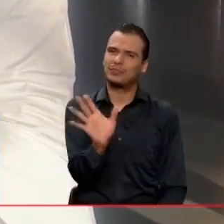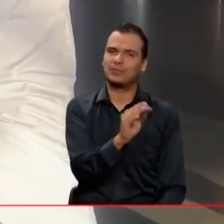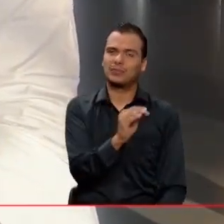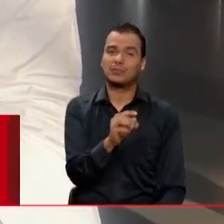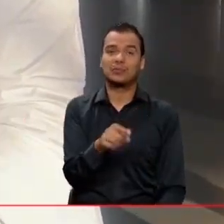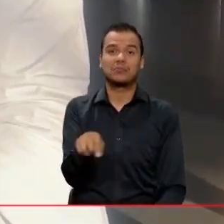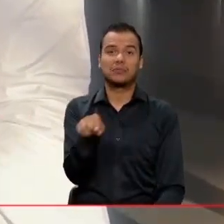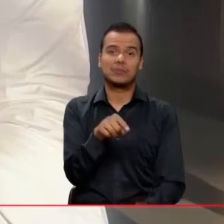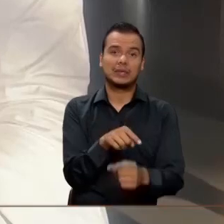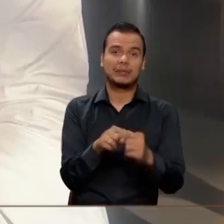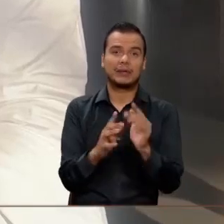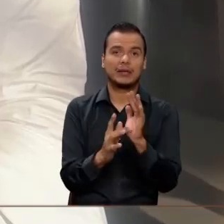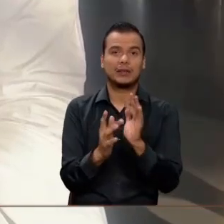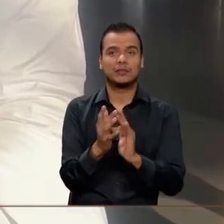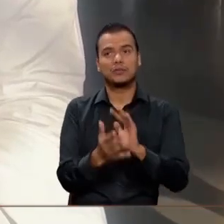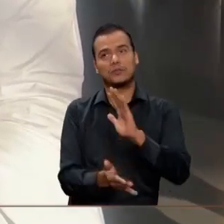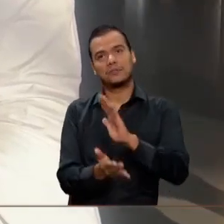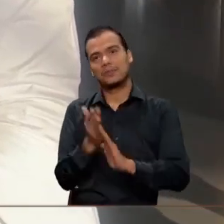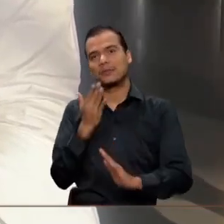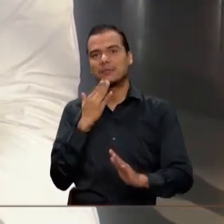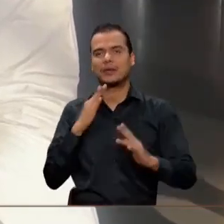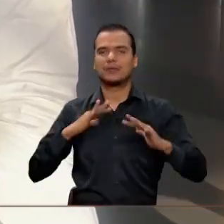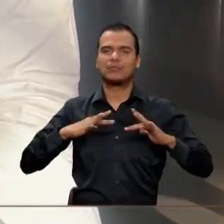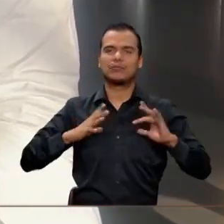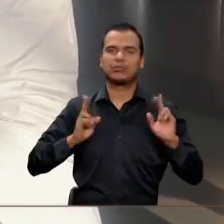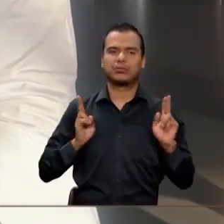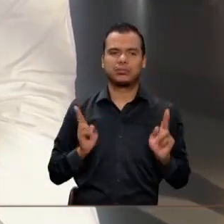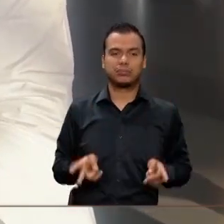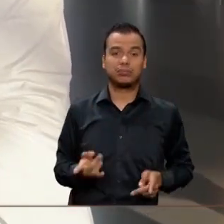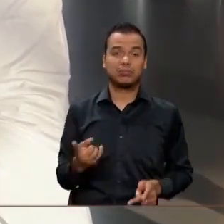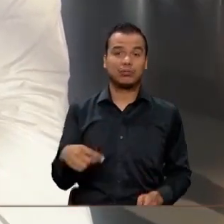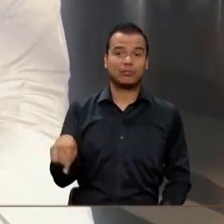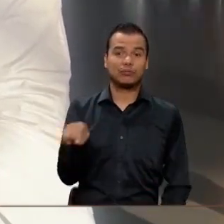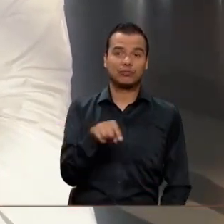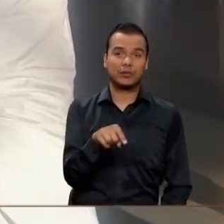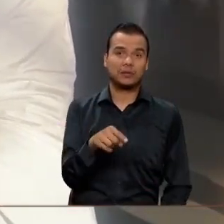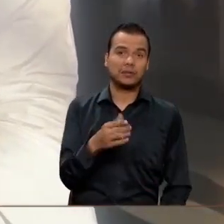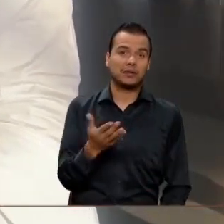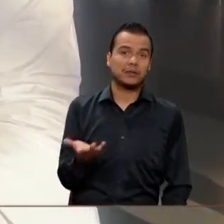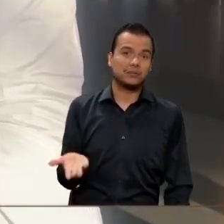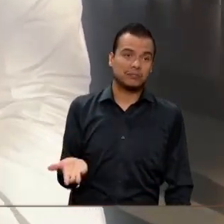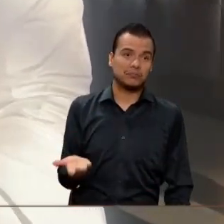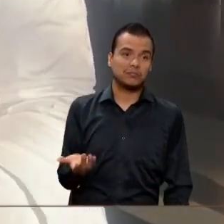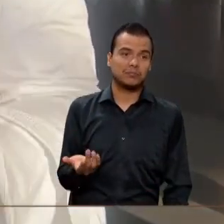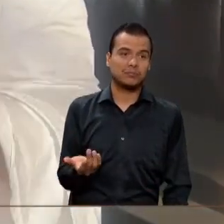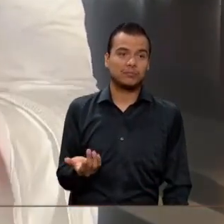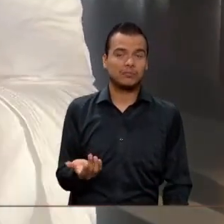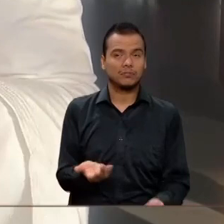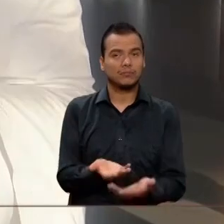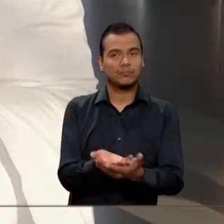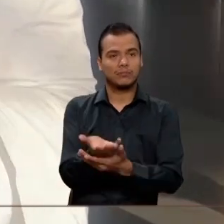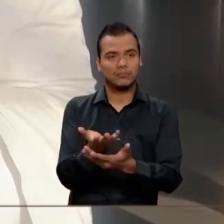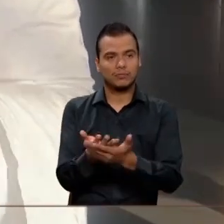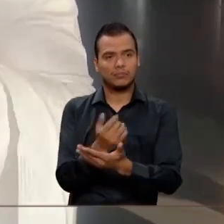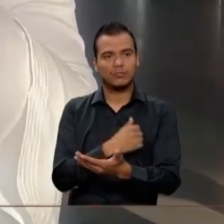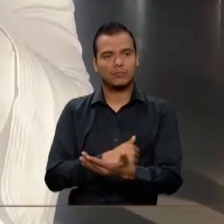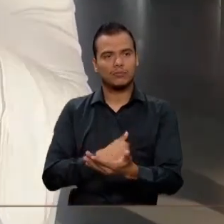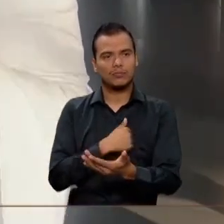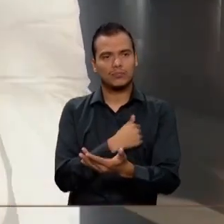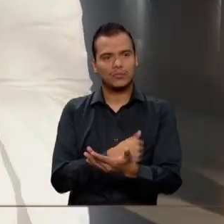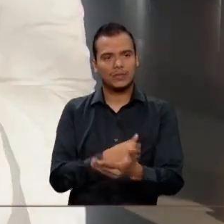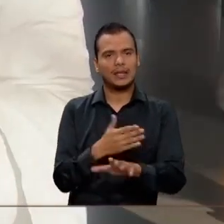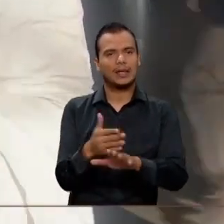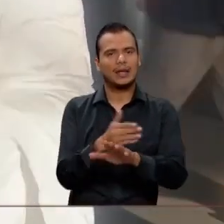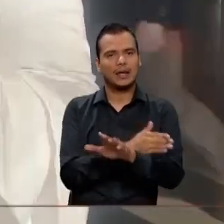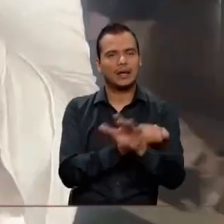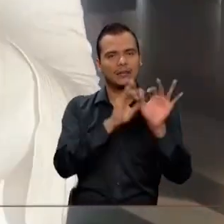que van a celebrar esta Semana Santa en compañía de sus familias, les recomendamos que preparen